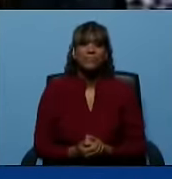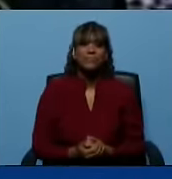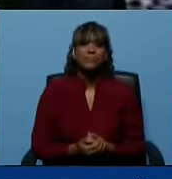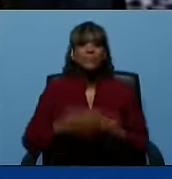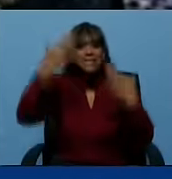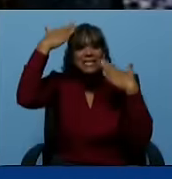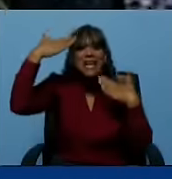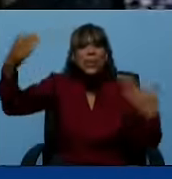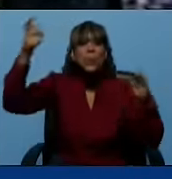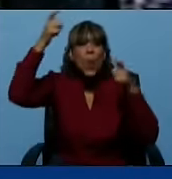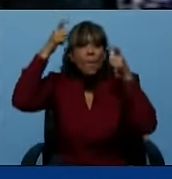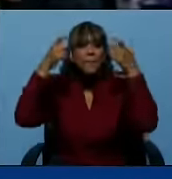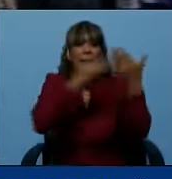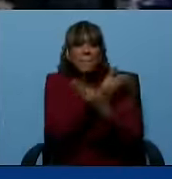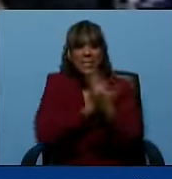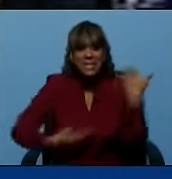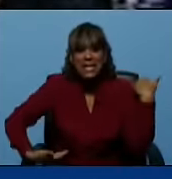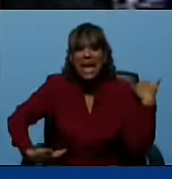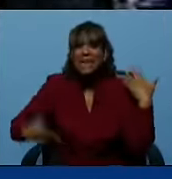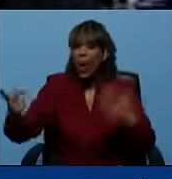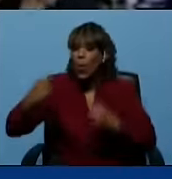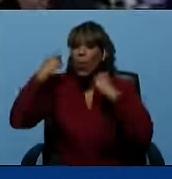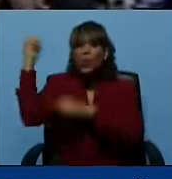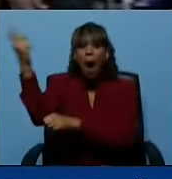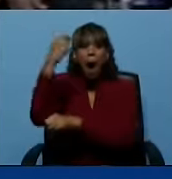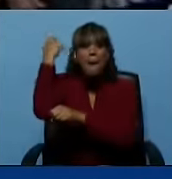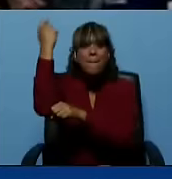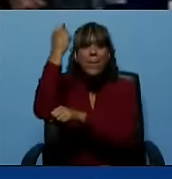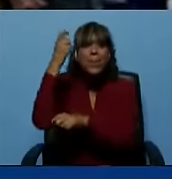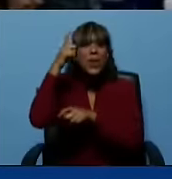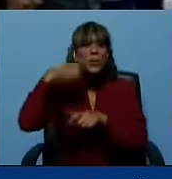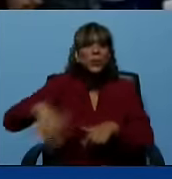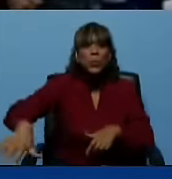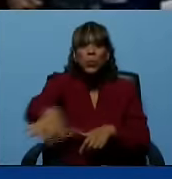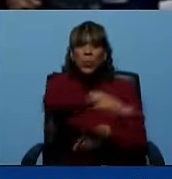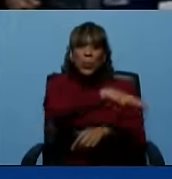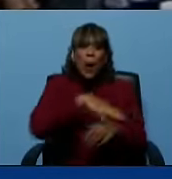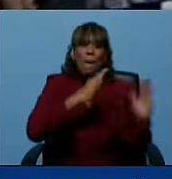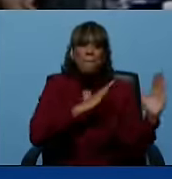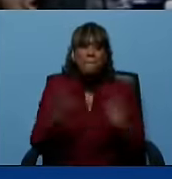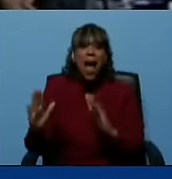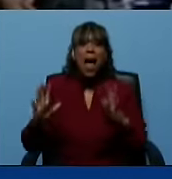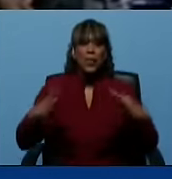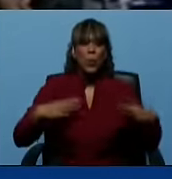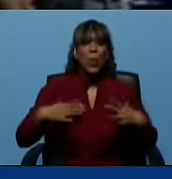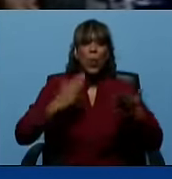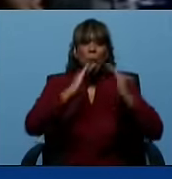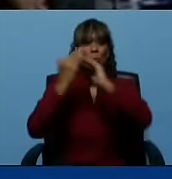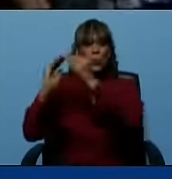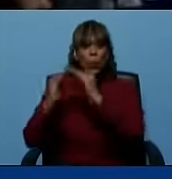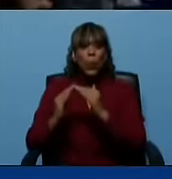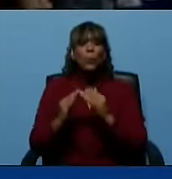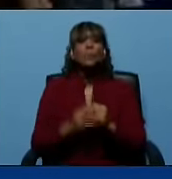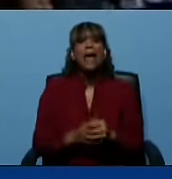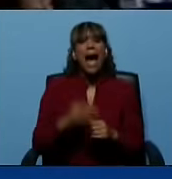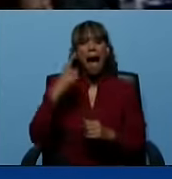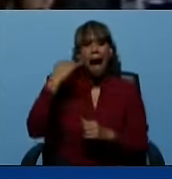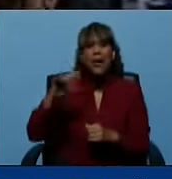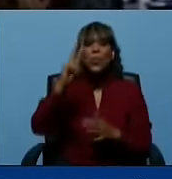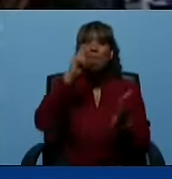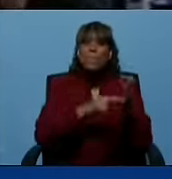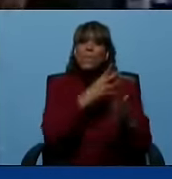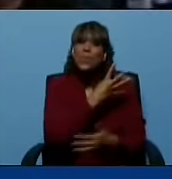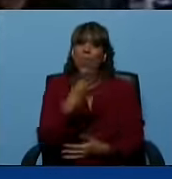Saludos, presidente, el glorioso estado Apure. Nos encontramos acá desplegados en el Plan Vacacional Comunitario Mostacho Fe